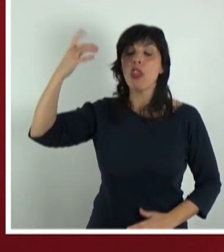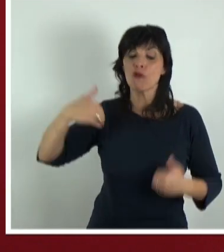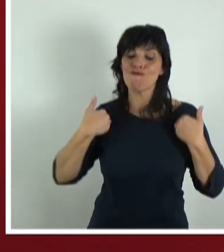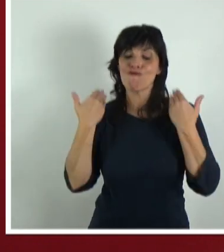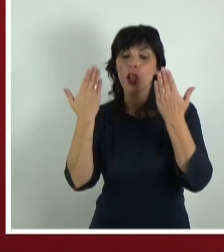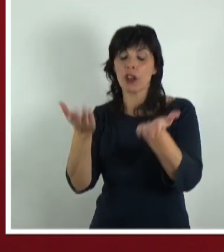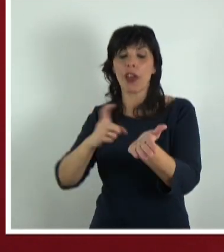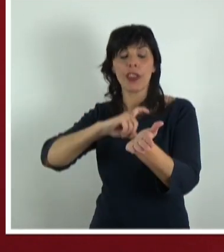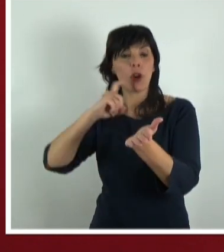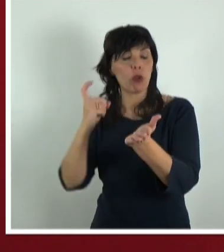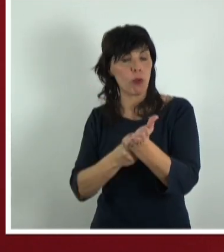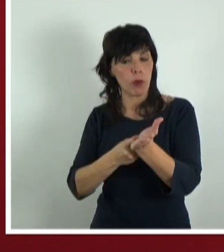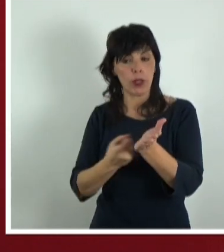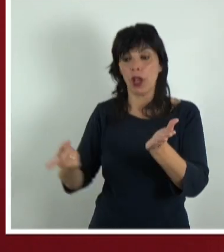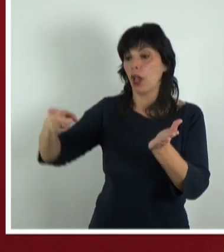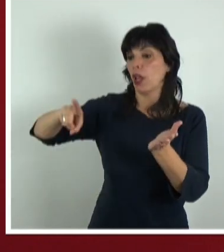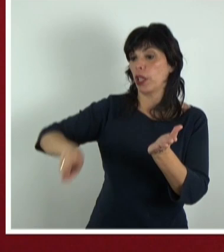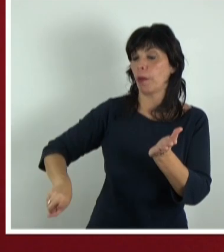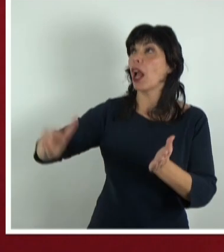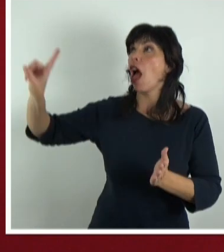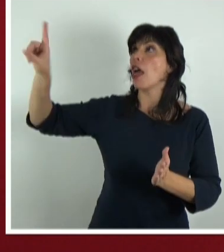como Él también es el Dios de toda luz,